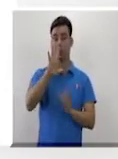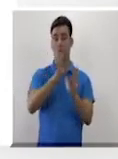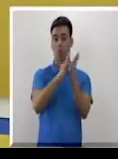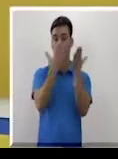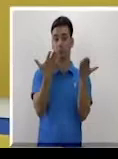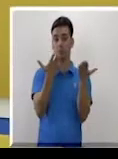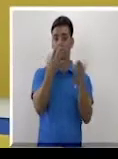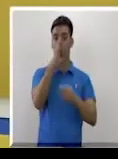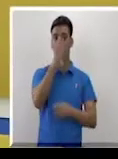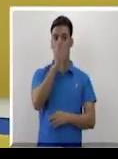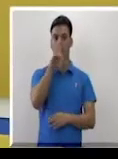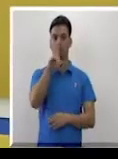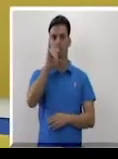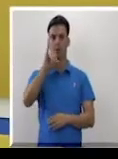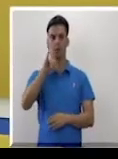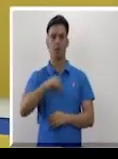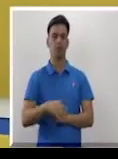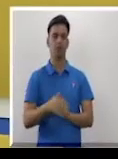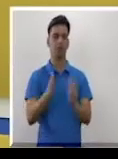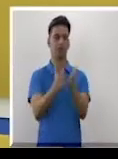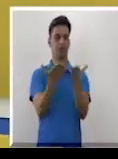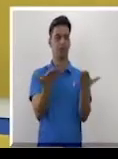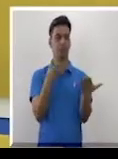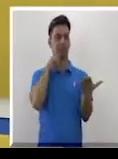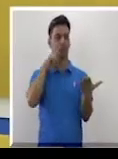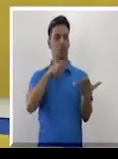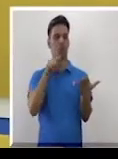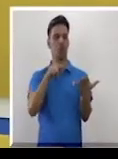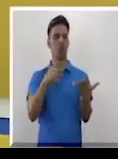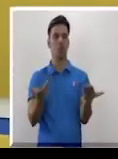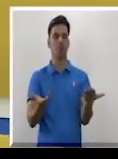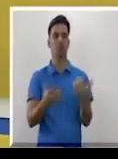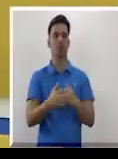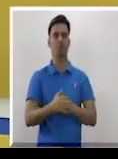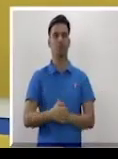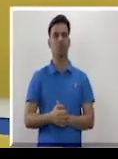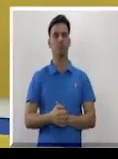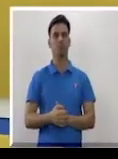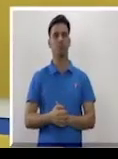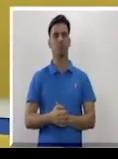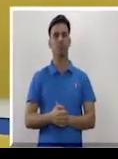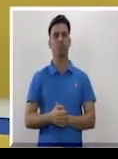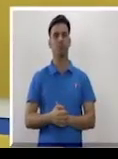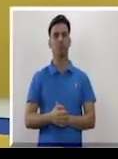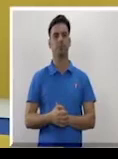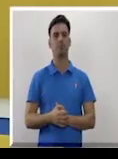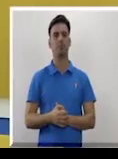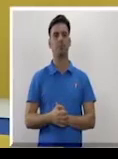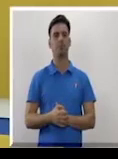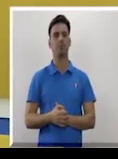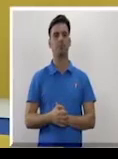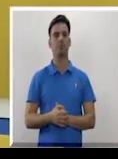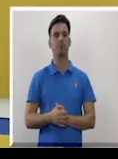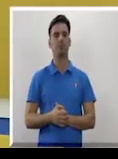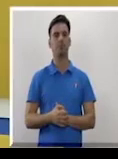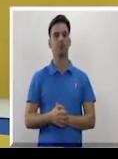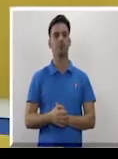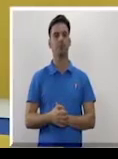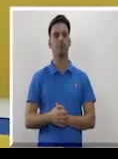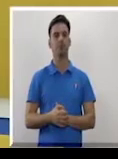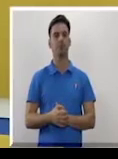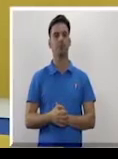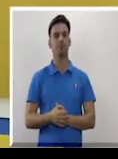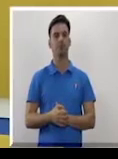416. Rapidito, busca la página 416 de tu libro. Si es de la sección Ponte a prueba. Dice